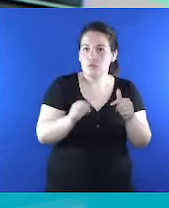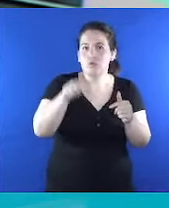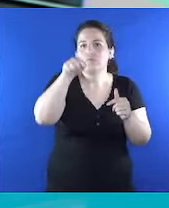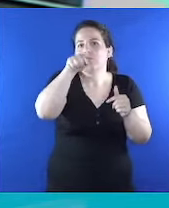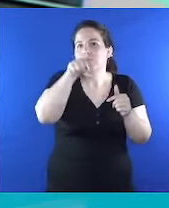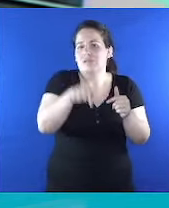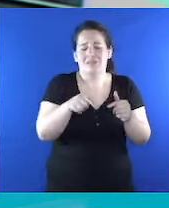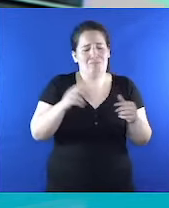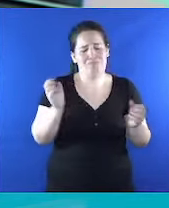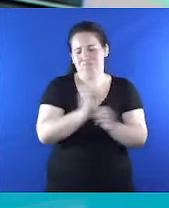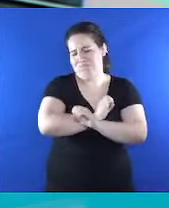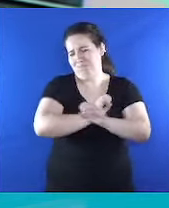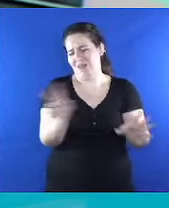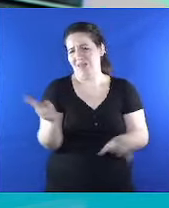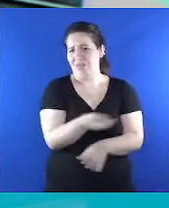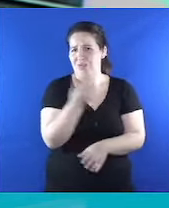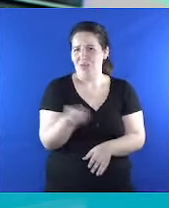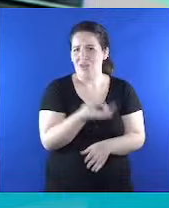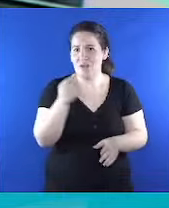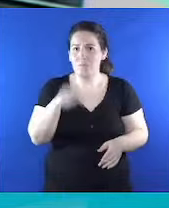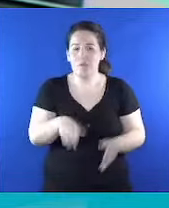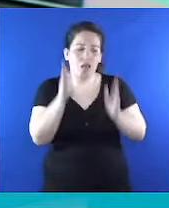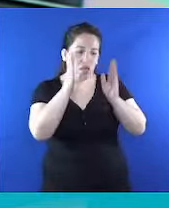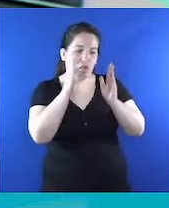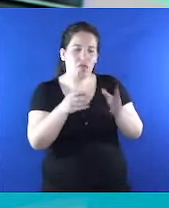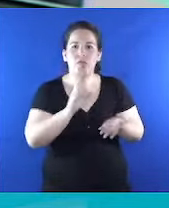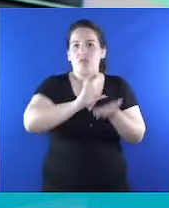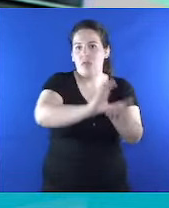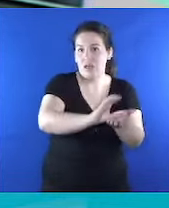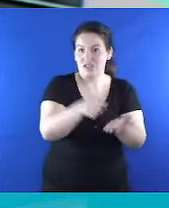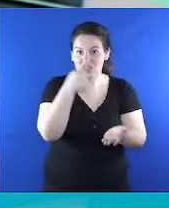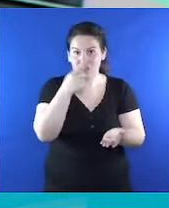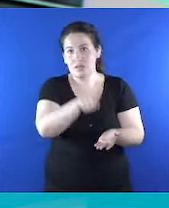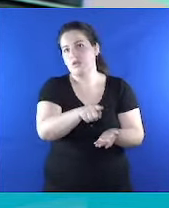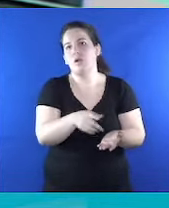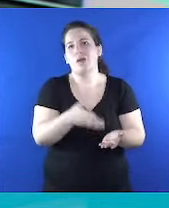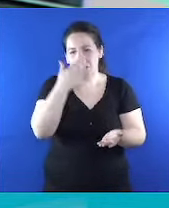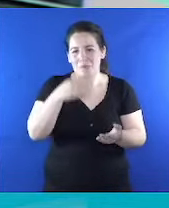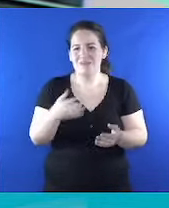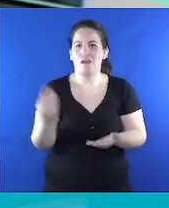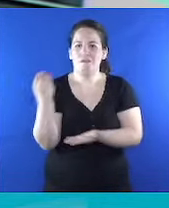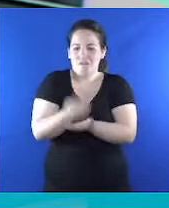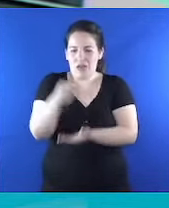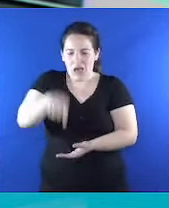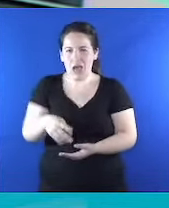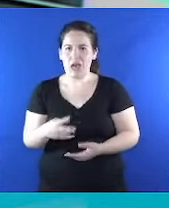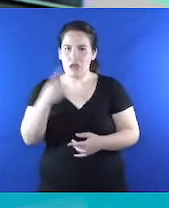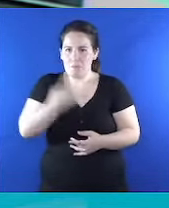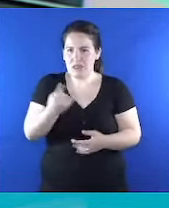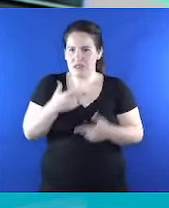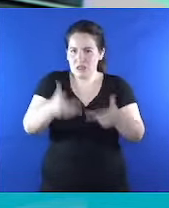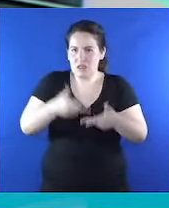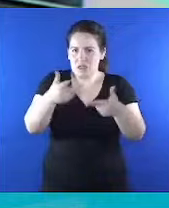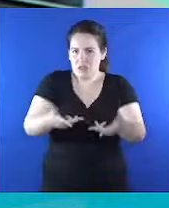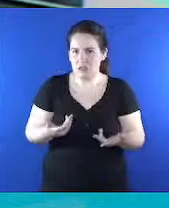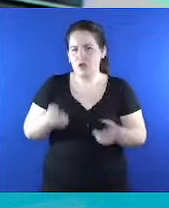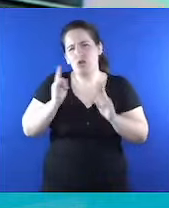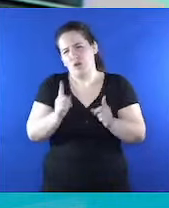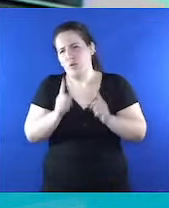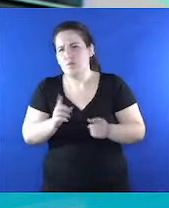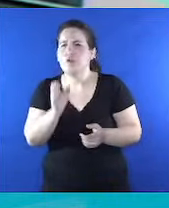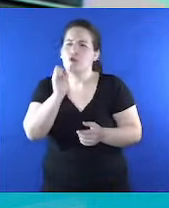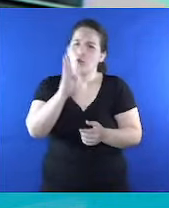desastre entonces dejen de jugar para esos intereses y si quieren jugar para esos intereses No vengan a mentir acá per lo mismo los tarifazos que tienen los clubes de barrio